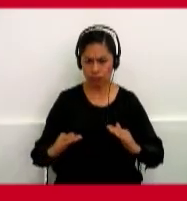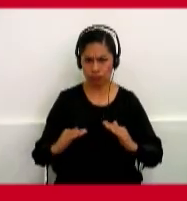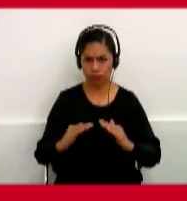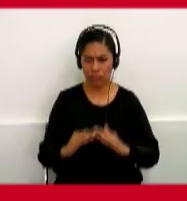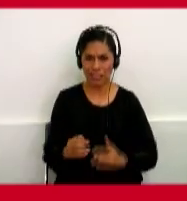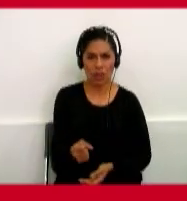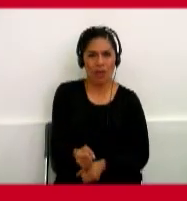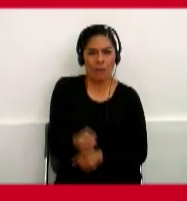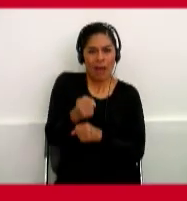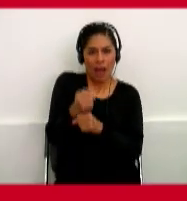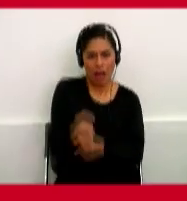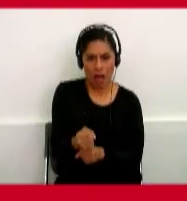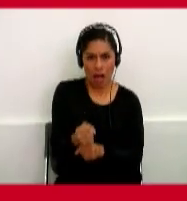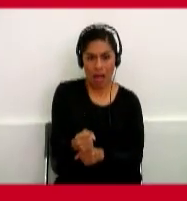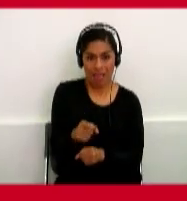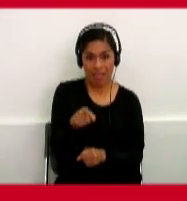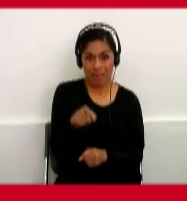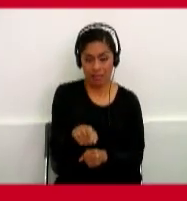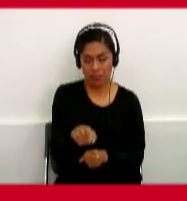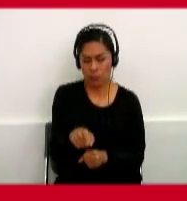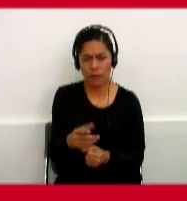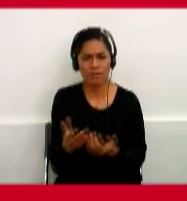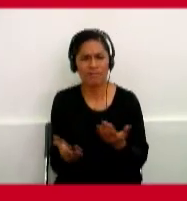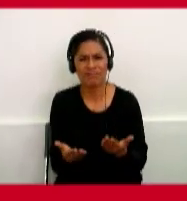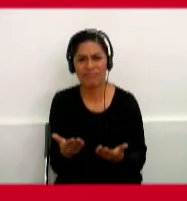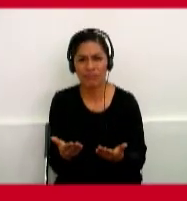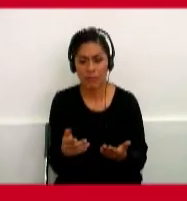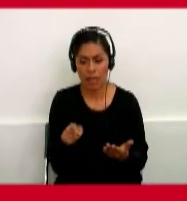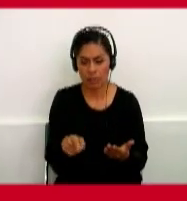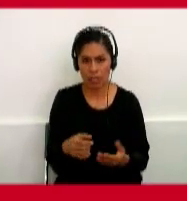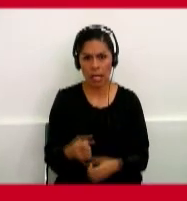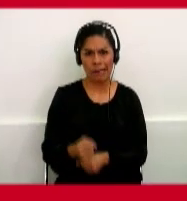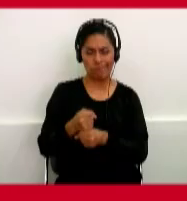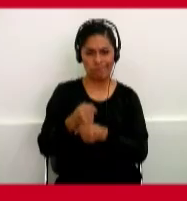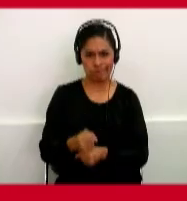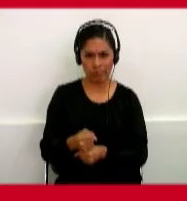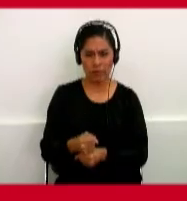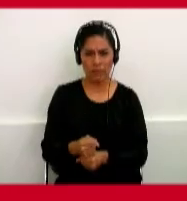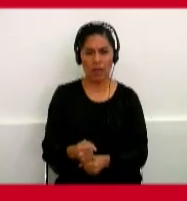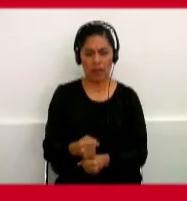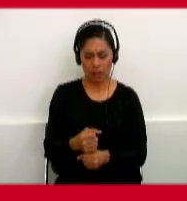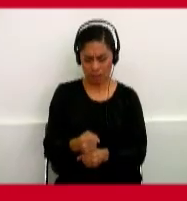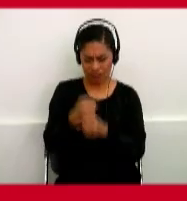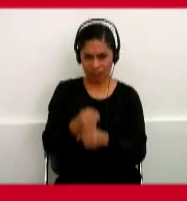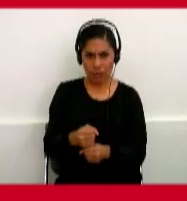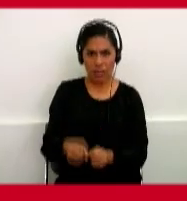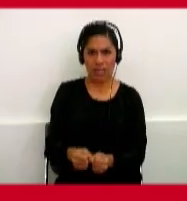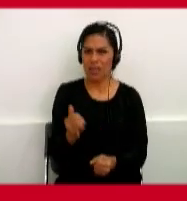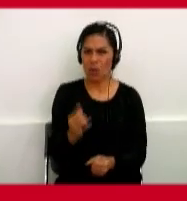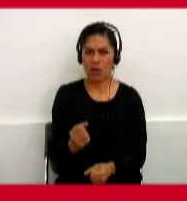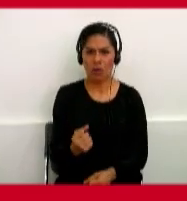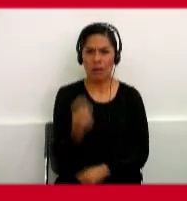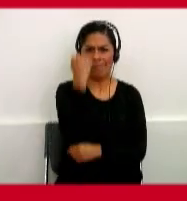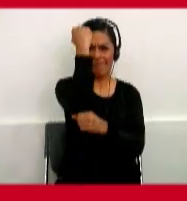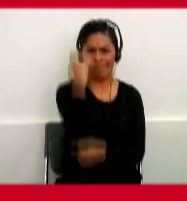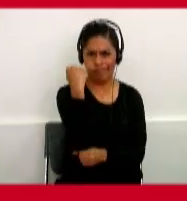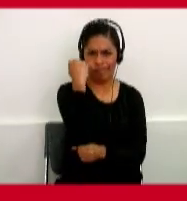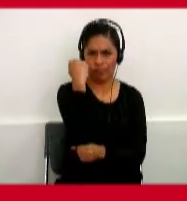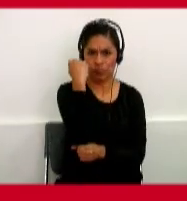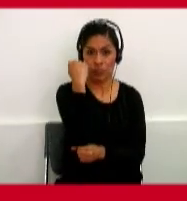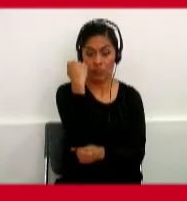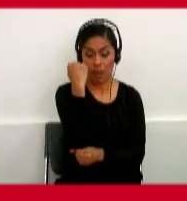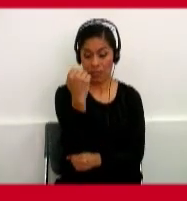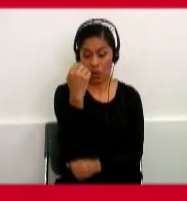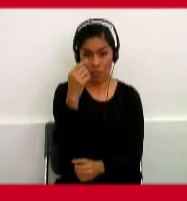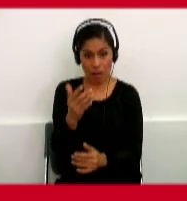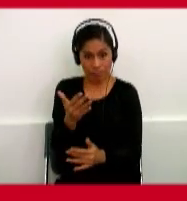pilar. Y ese pilar tiene que ser estable al momento que yo haga la extracción de las ventanas en retroceso. Claro,